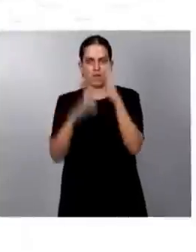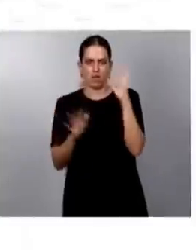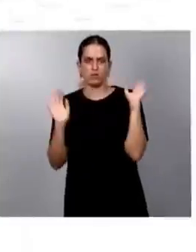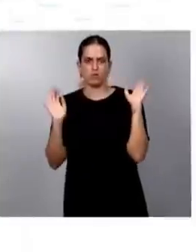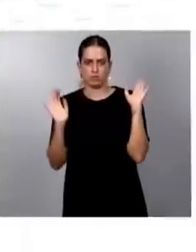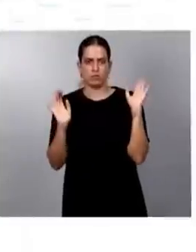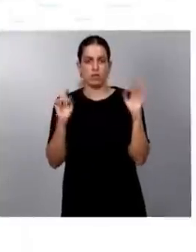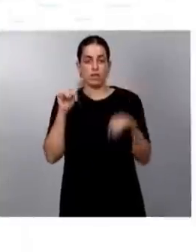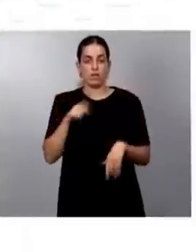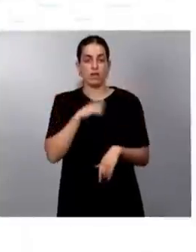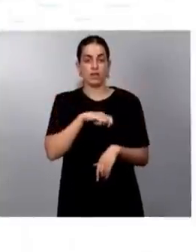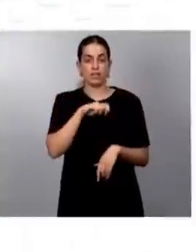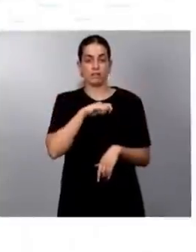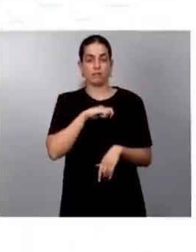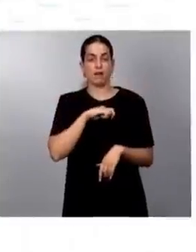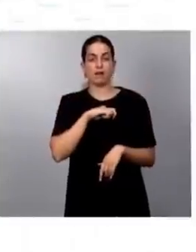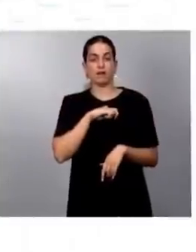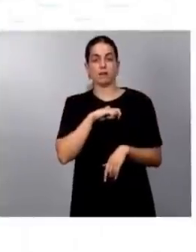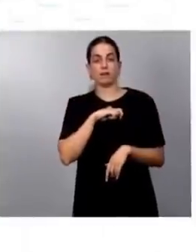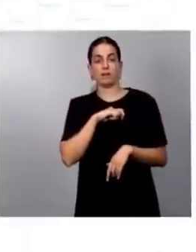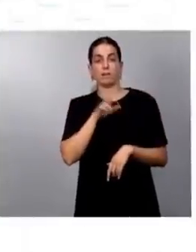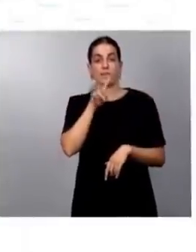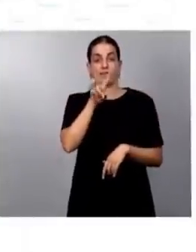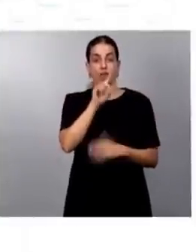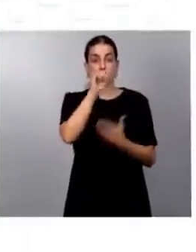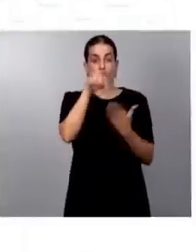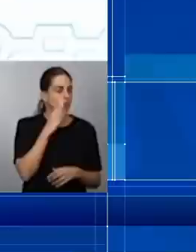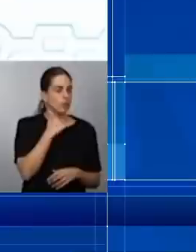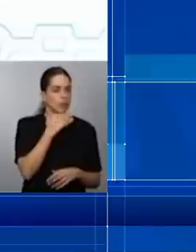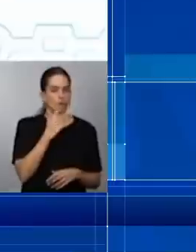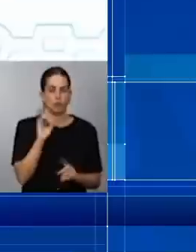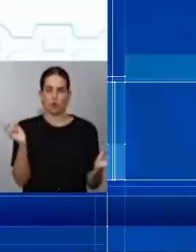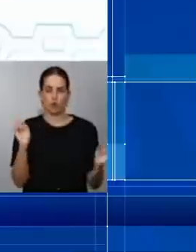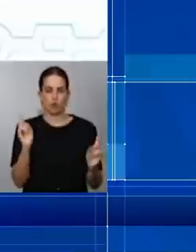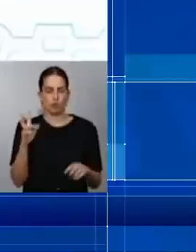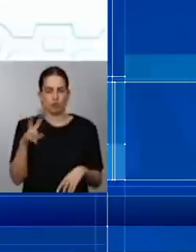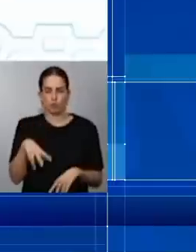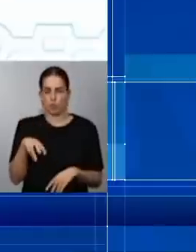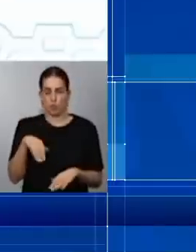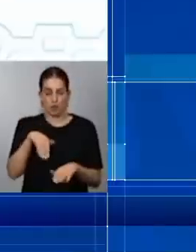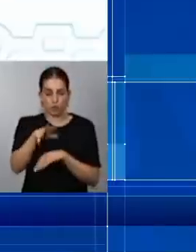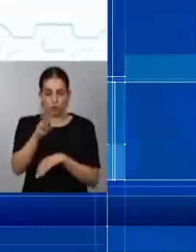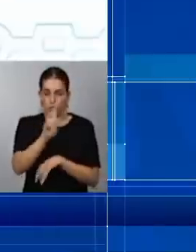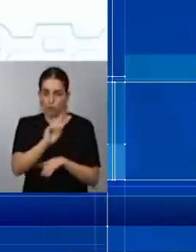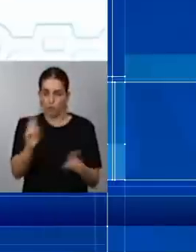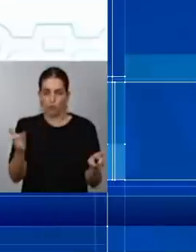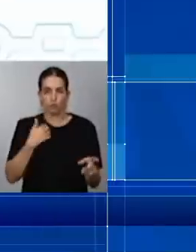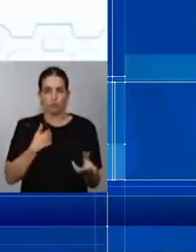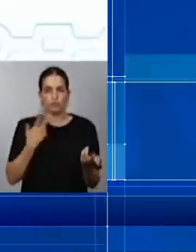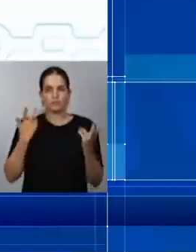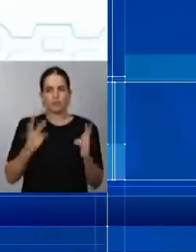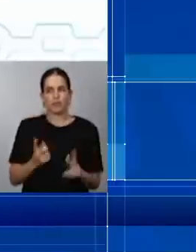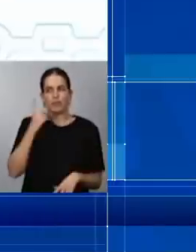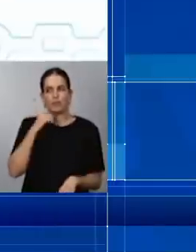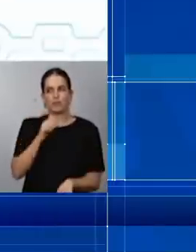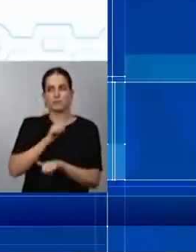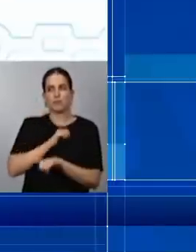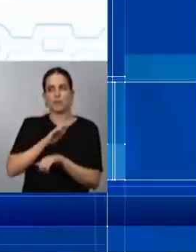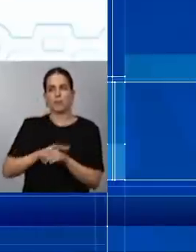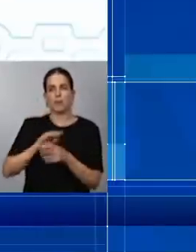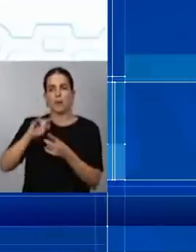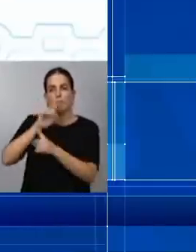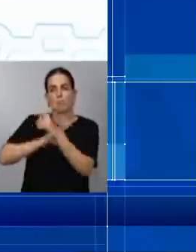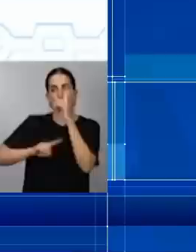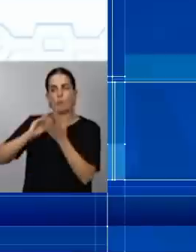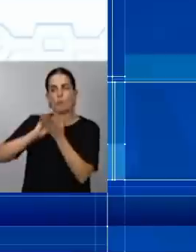un erial hasta que él llegó para ponerlo en marcha. No voy a esperar sentado a que los problemas se resuelvan solos. Ya tuvimos